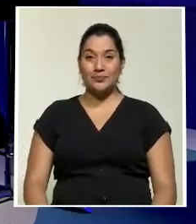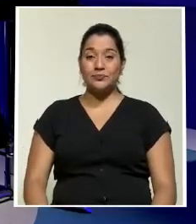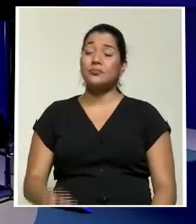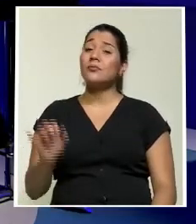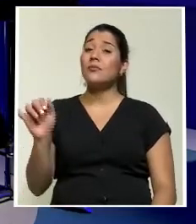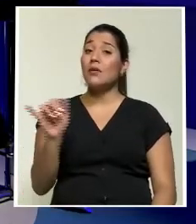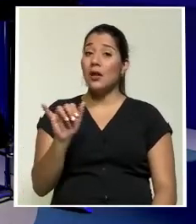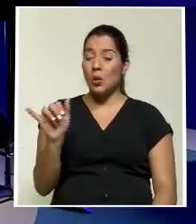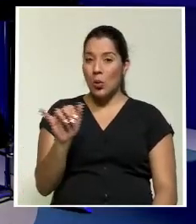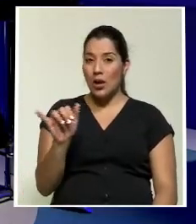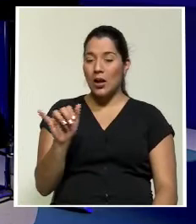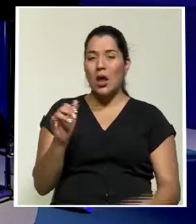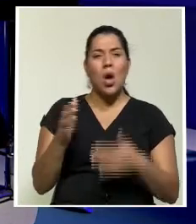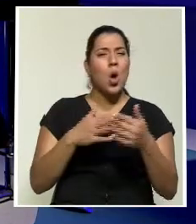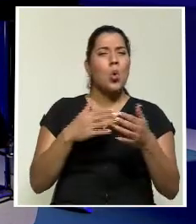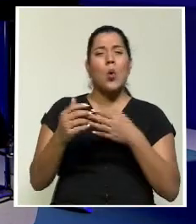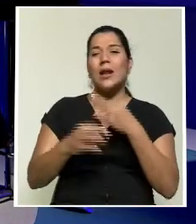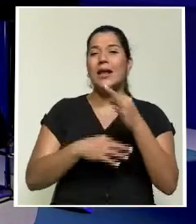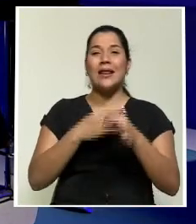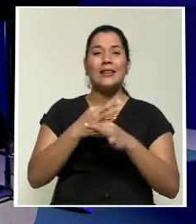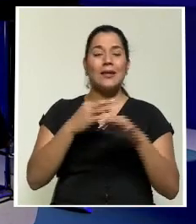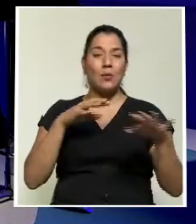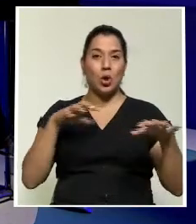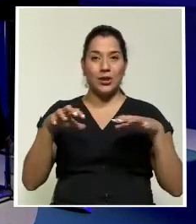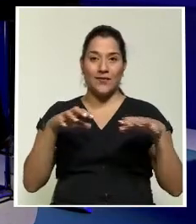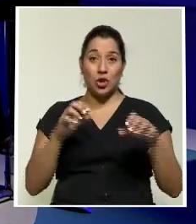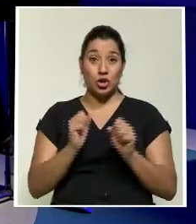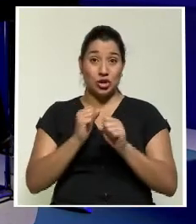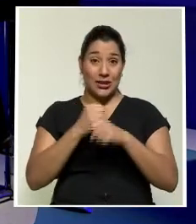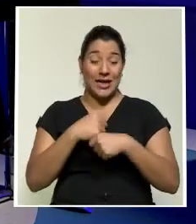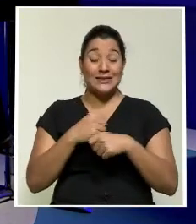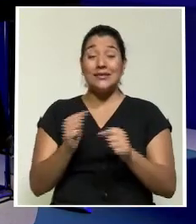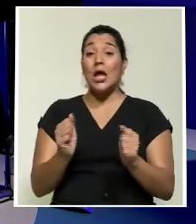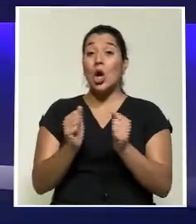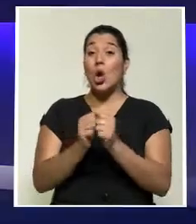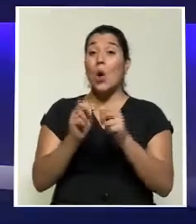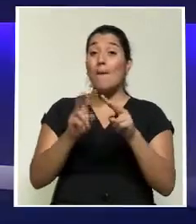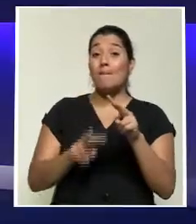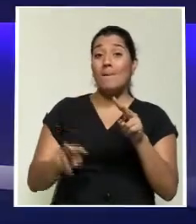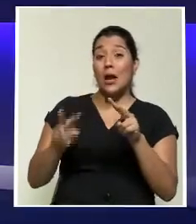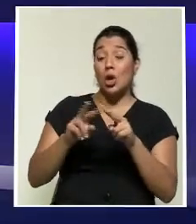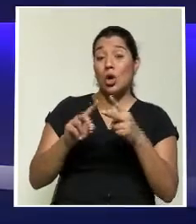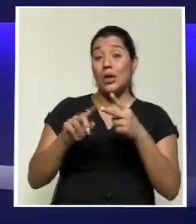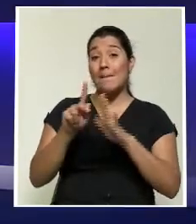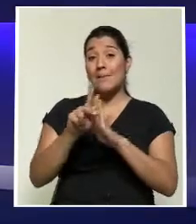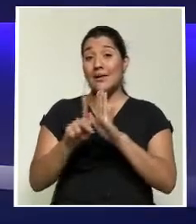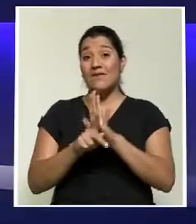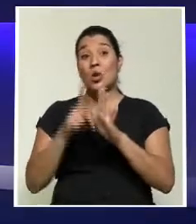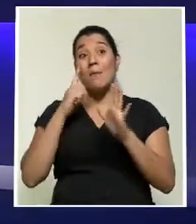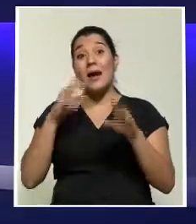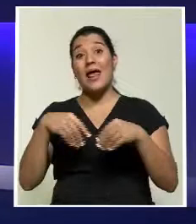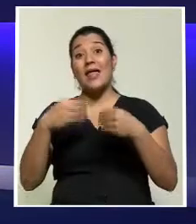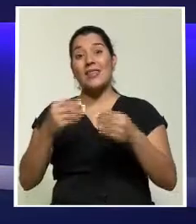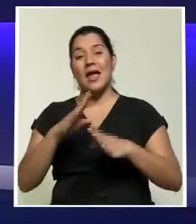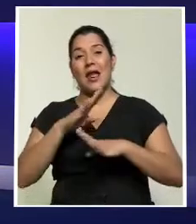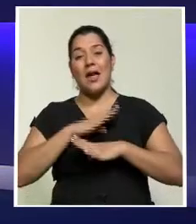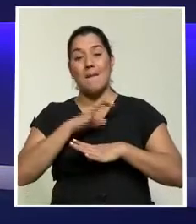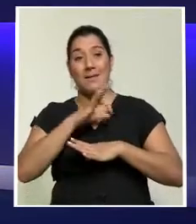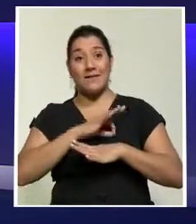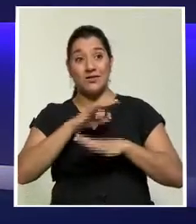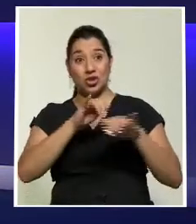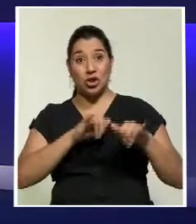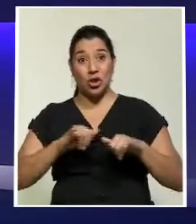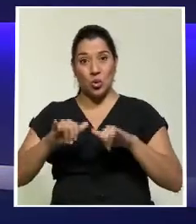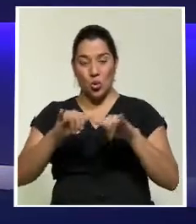Igual, cualquier tipo de actividad que se base en valores y principios que buscan el bienestar común, ¿verdad? La cooperación, la